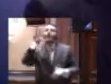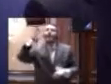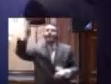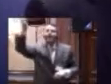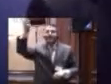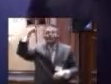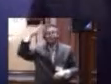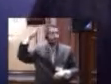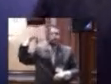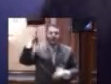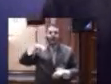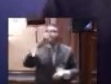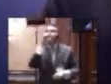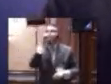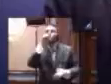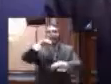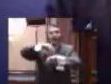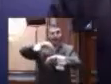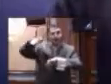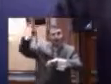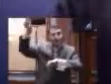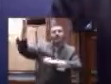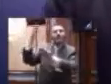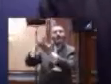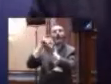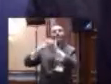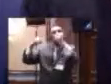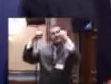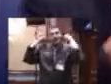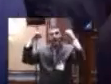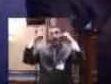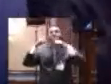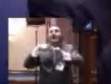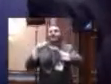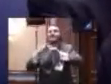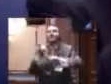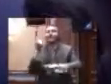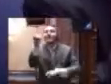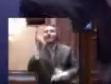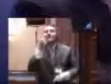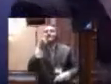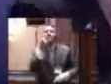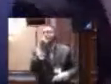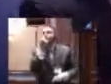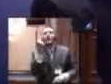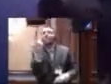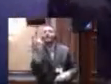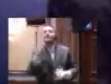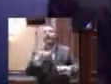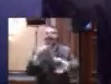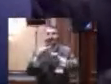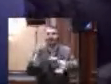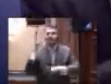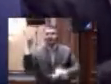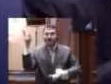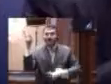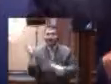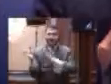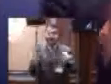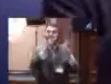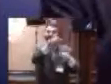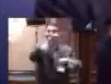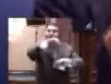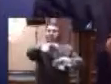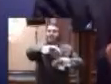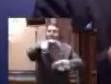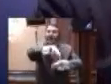le han denominado la revolución del jazmín. Y a mí me evocó Portugal, la revolución de los claveles. ¿Y